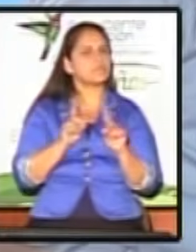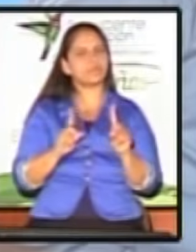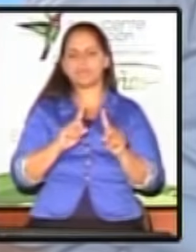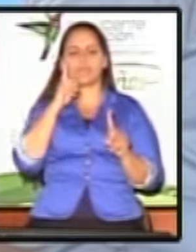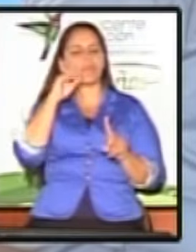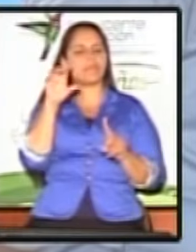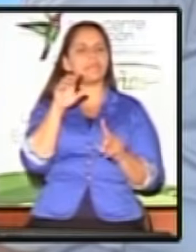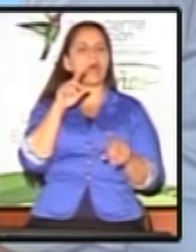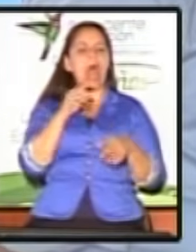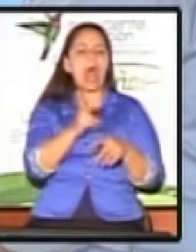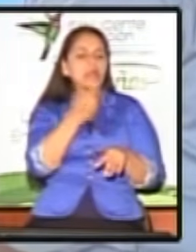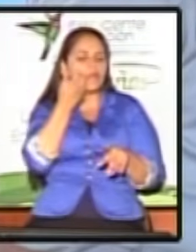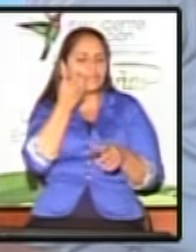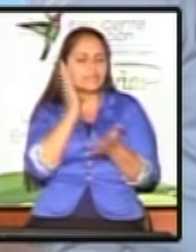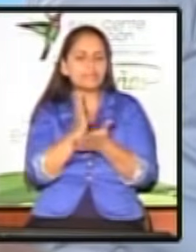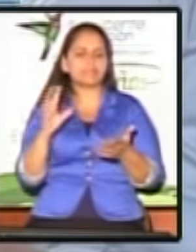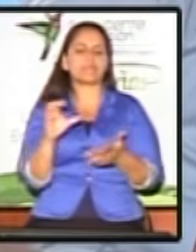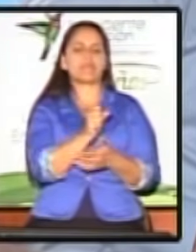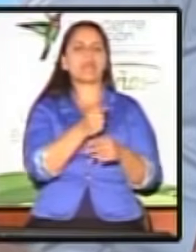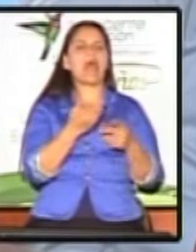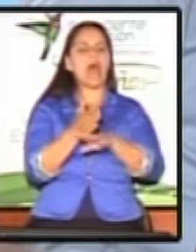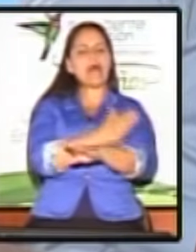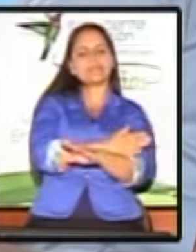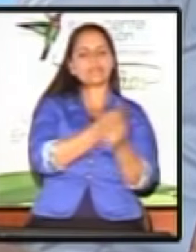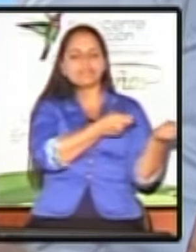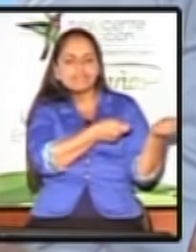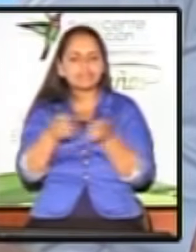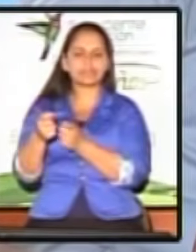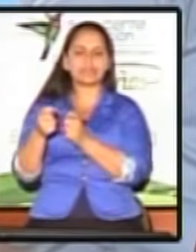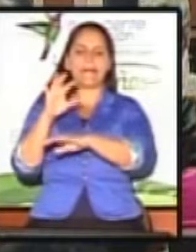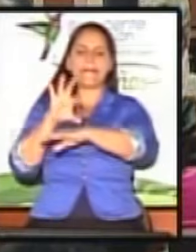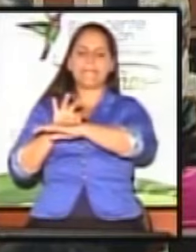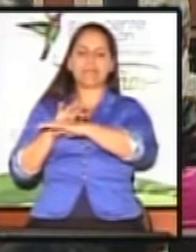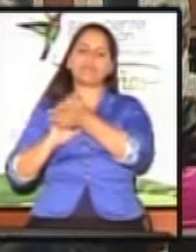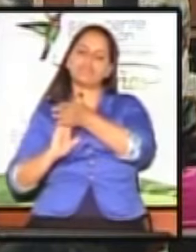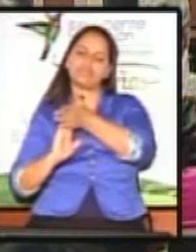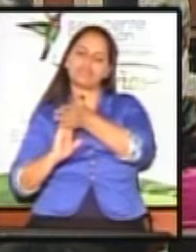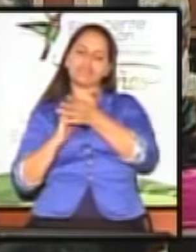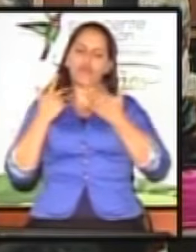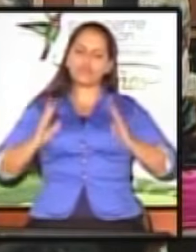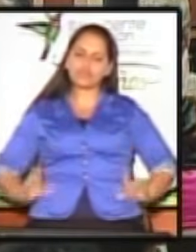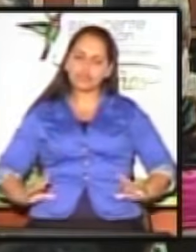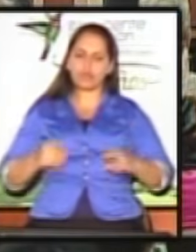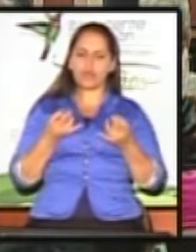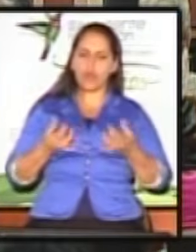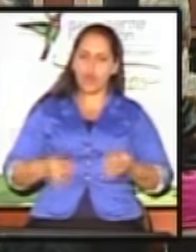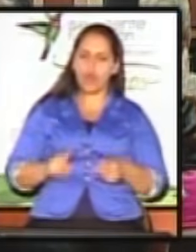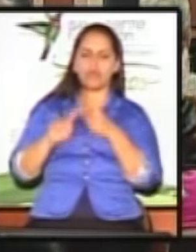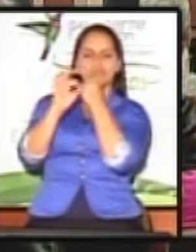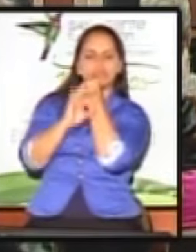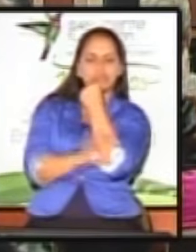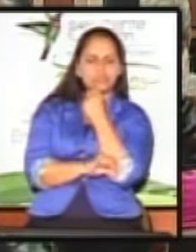temprana e impecable evaluación y tratamiento del dolor y otros problemas físicos, psicológicos